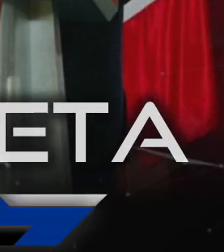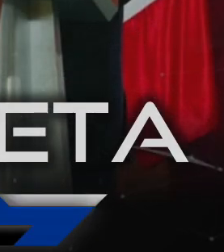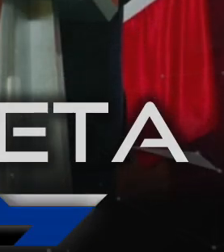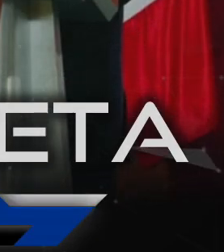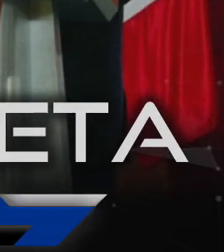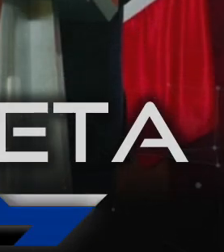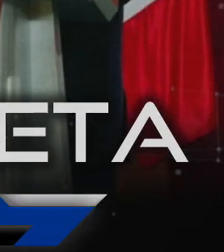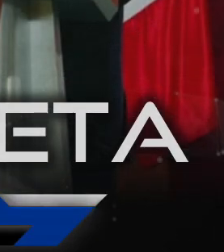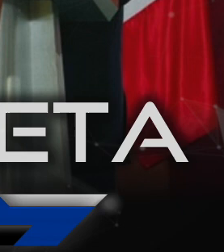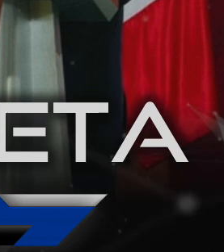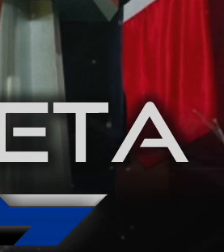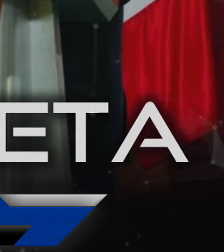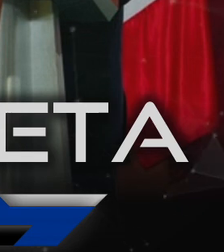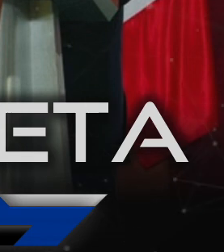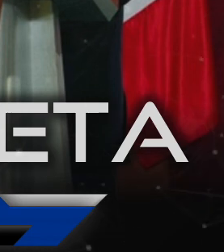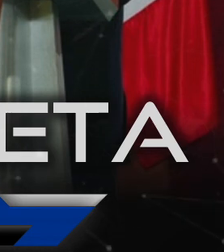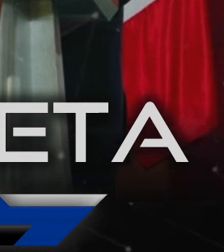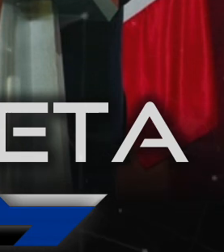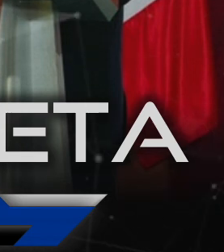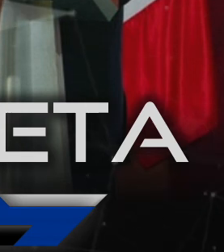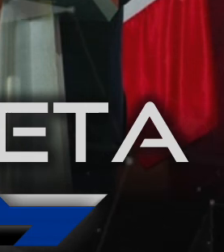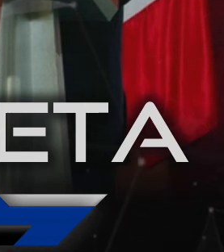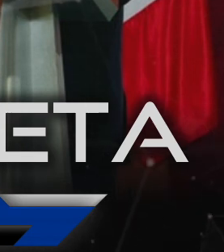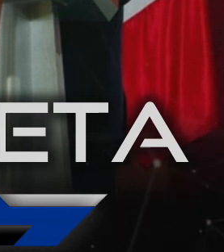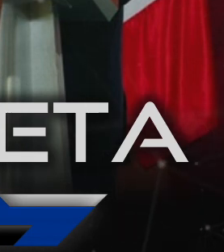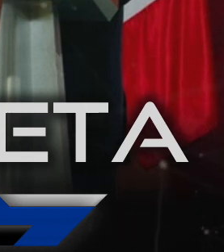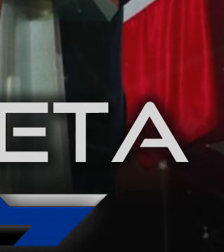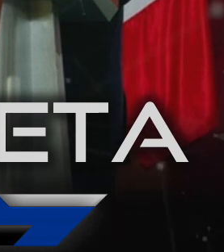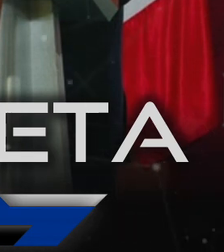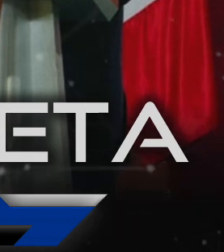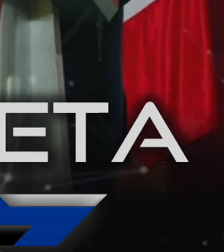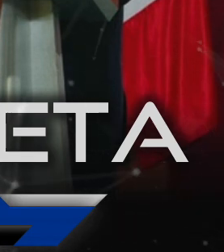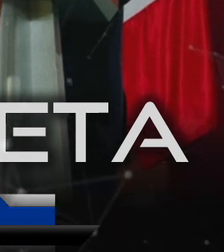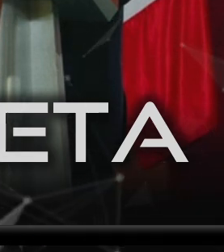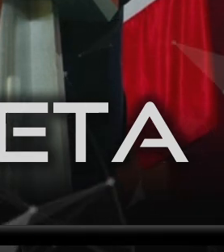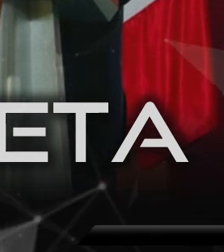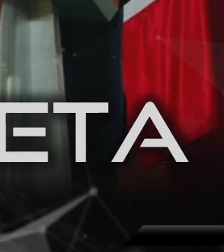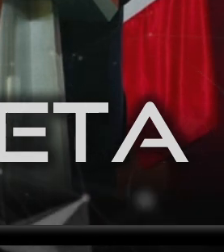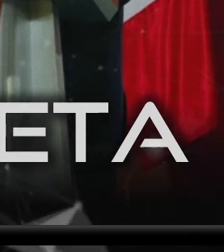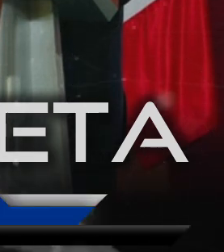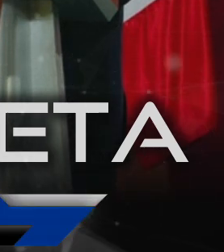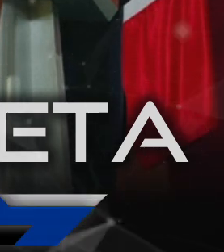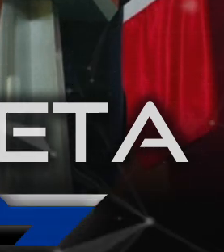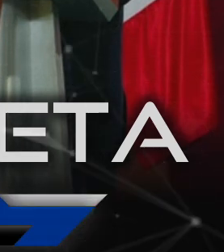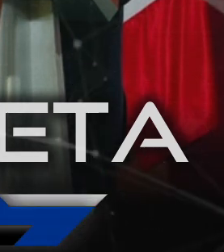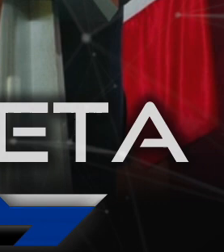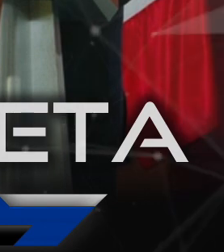Ya estás informado. No olvides darle like a este video, comparte y suscríbete a Escucha Diario.